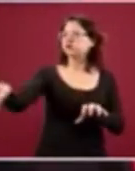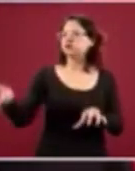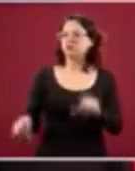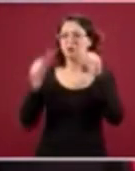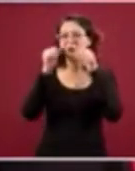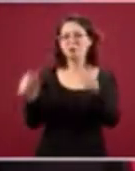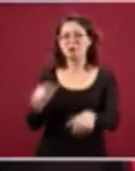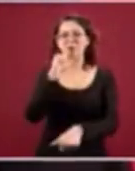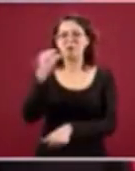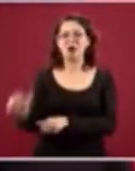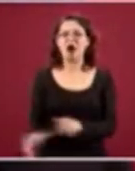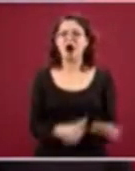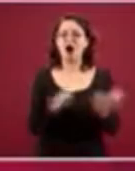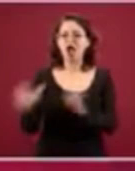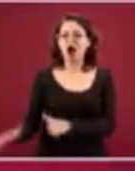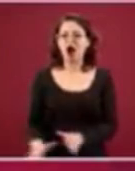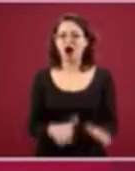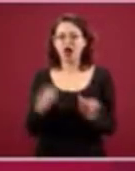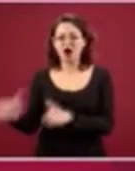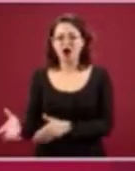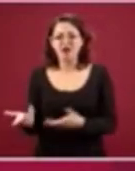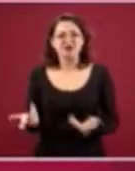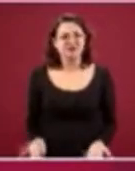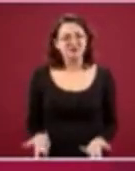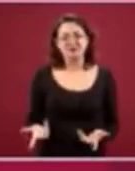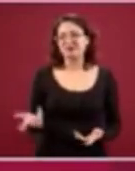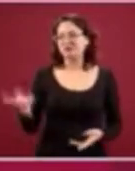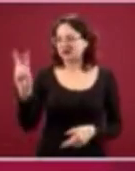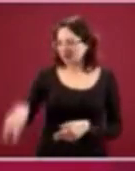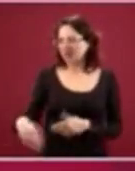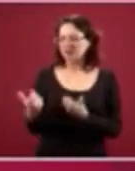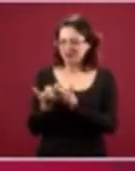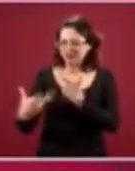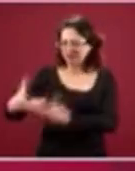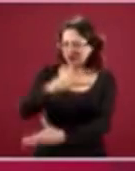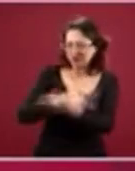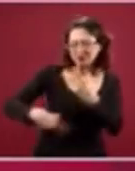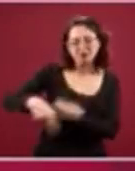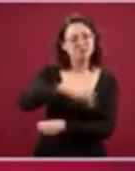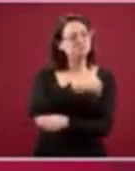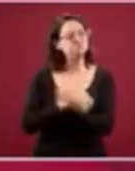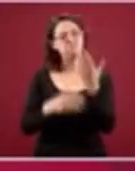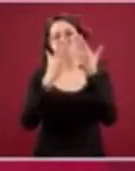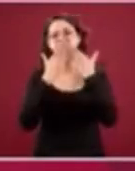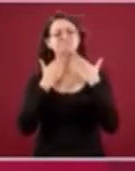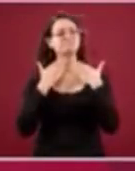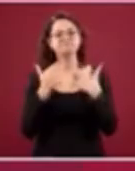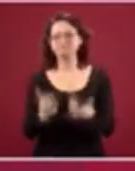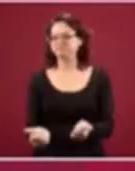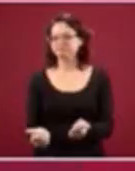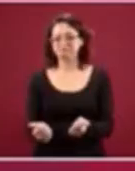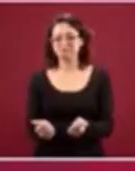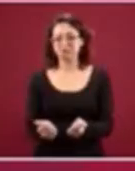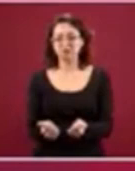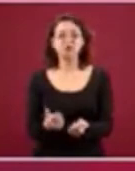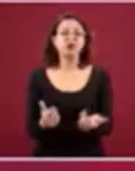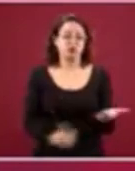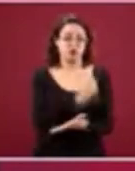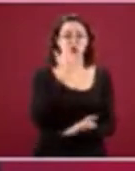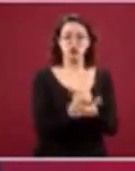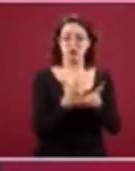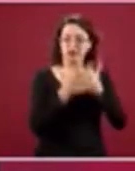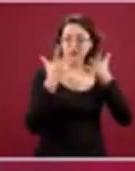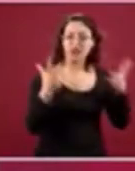No hay inclusión financiera. Existen bancos en las ciudades,